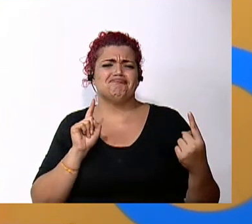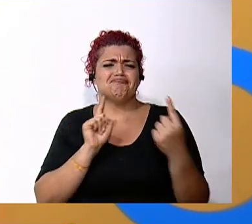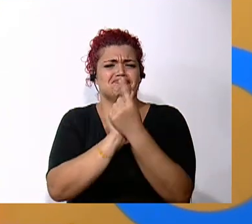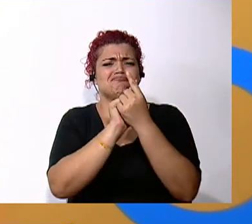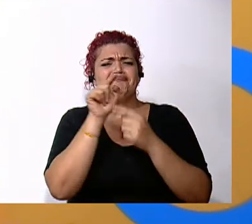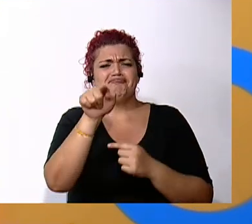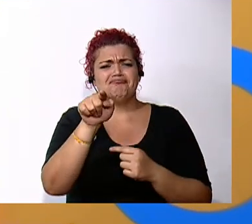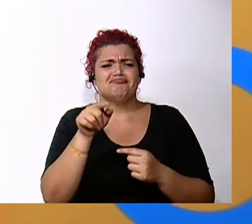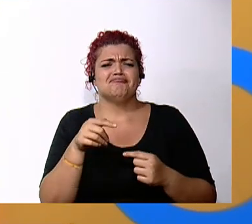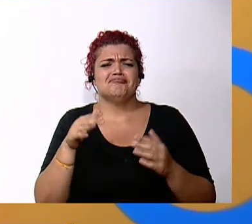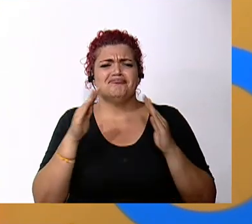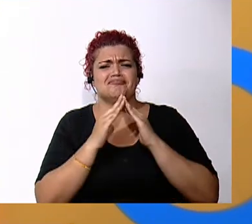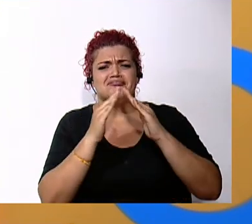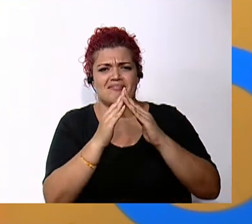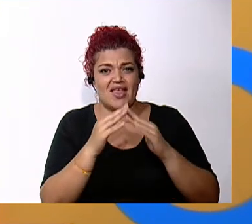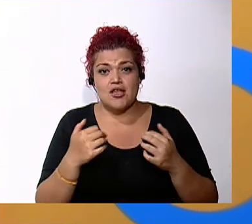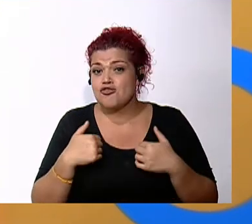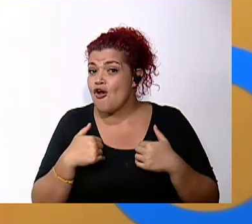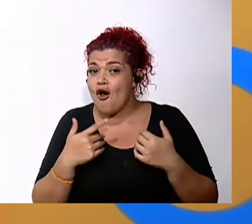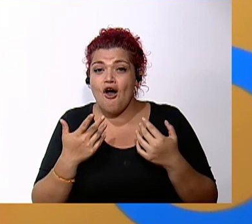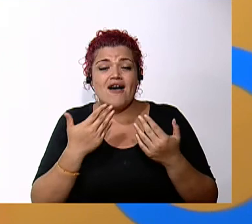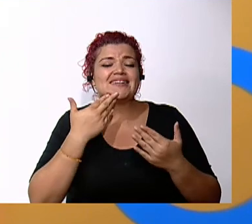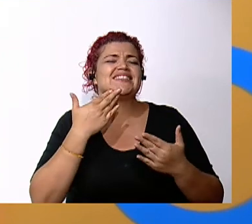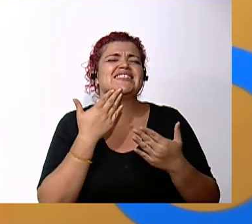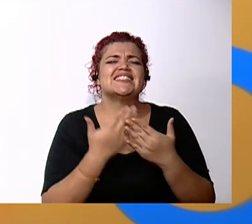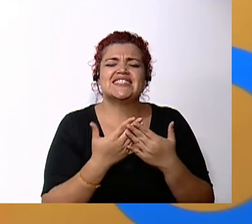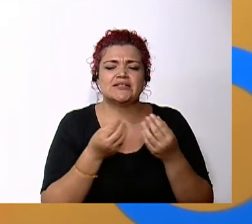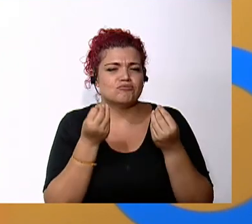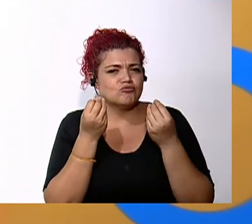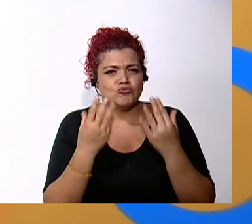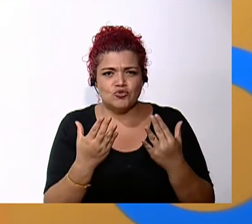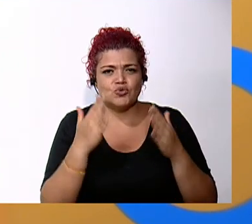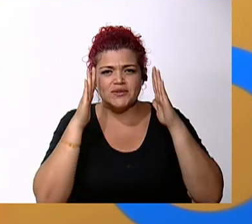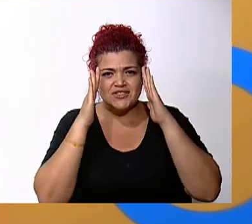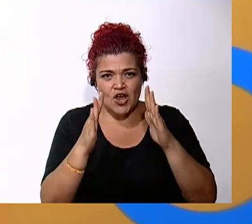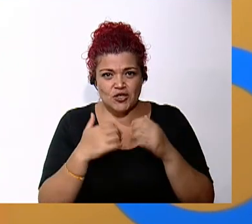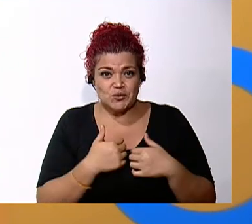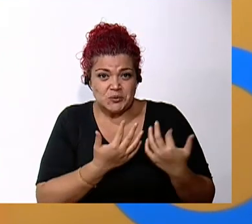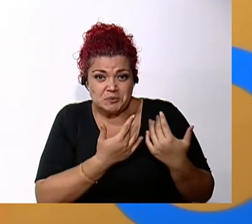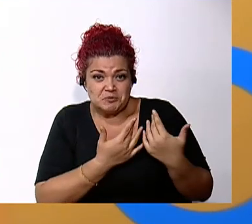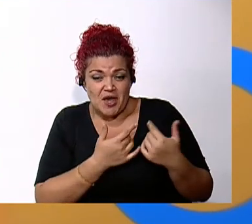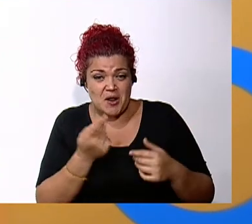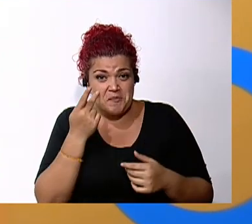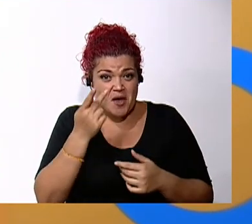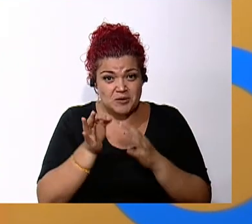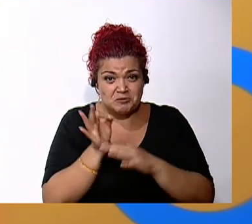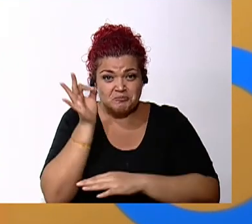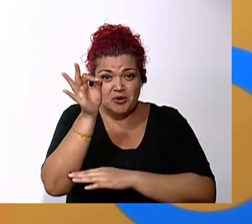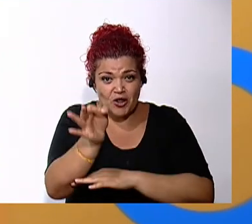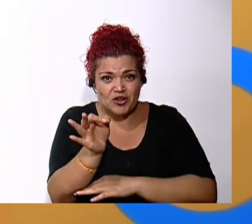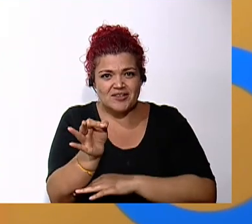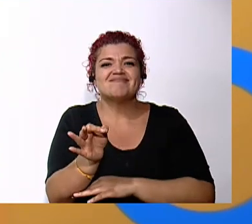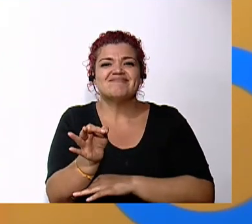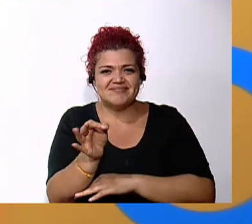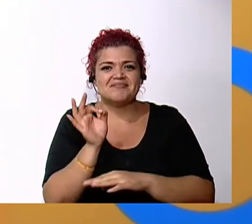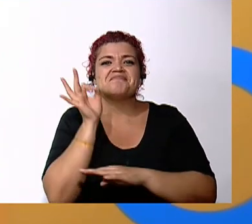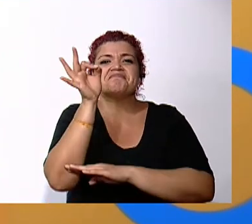hogares. Les agradezco muchísimo su atención. Espero verlos muy pronto en